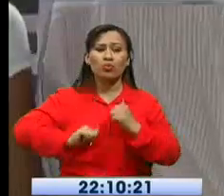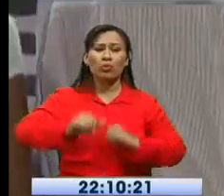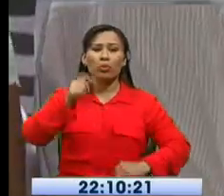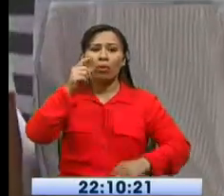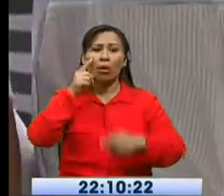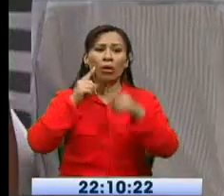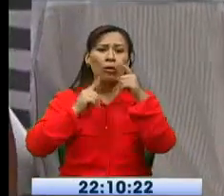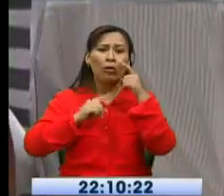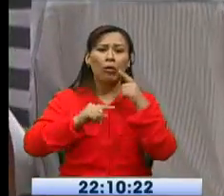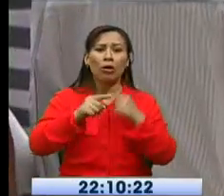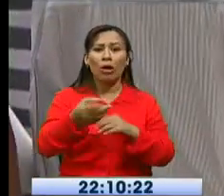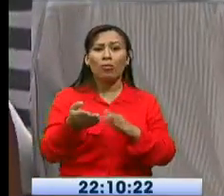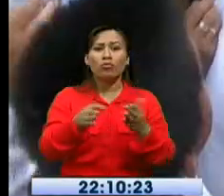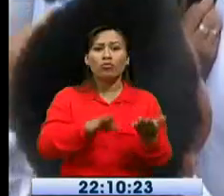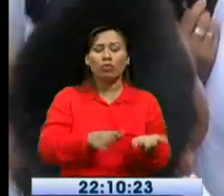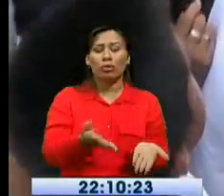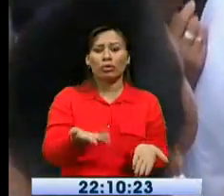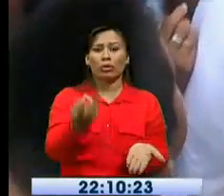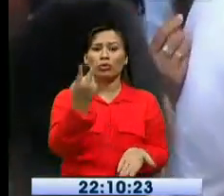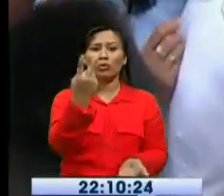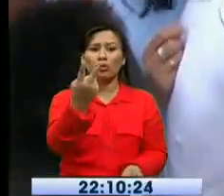comunidad recibieron cristiana sepultura.